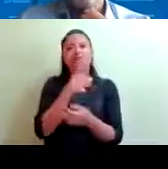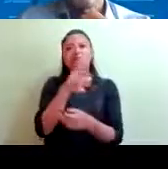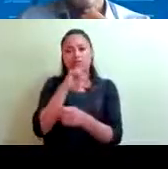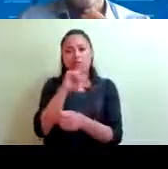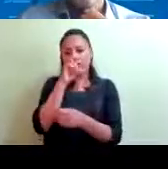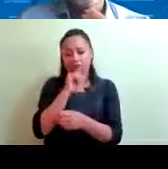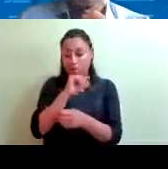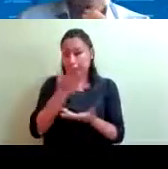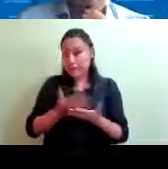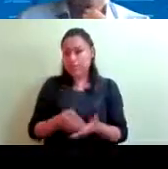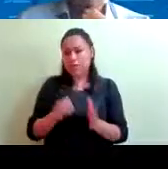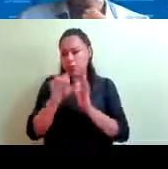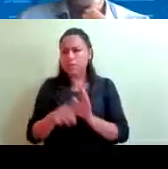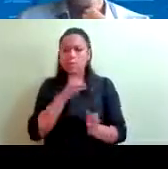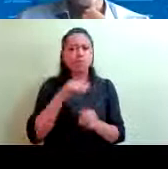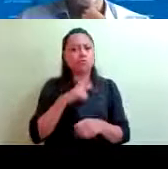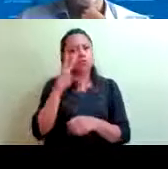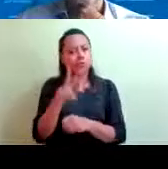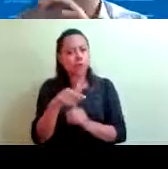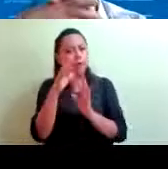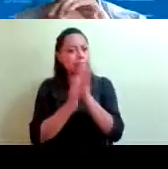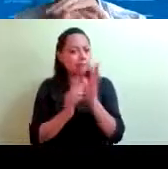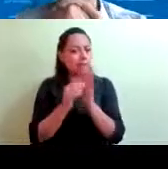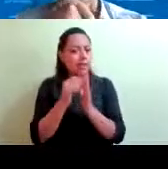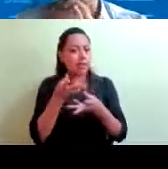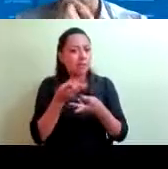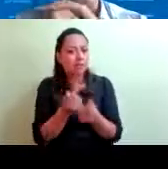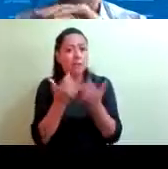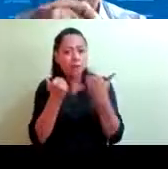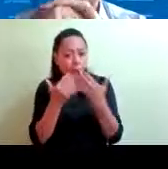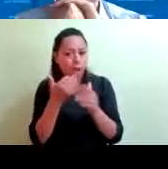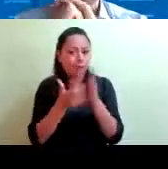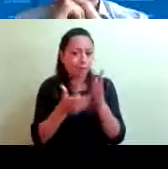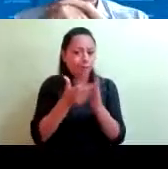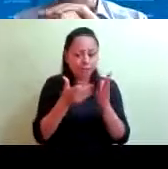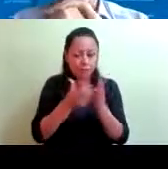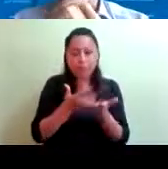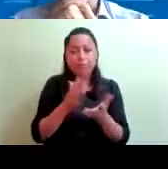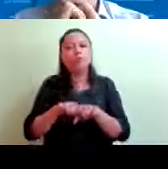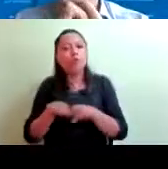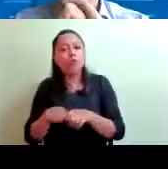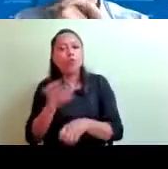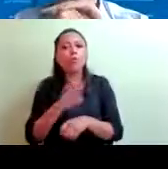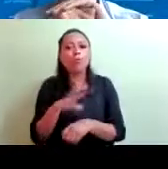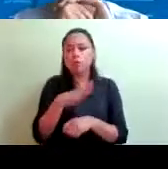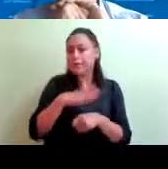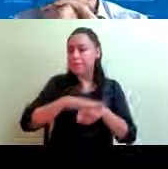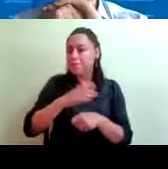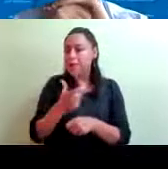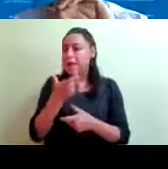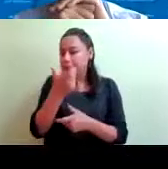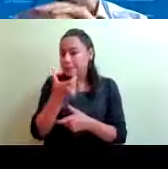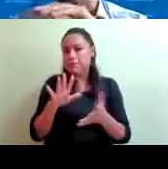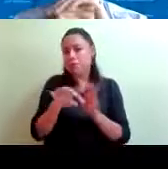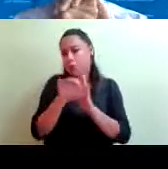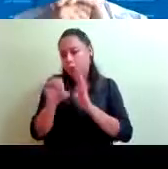tenemos que buscar de qué otra manera podemos atraer otro tipo de recursos financieros al sector, de diferentes fuentes, ya sean privadas